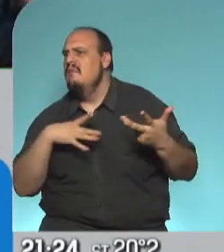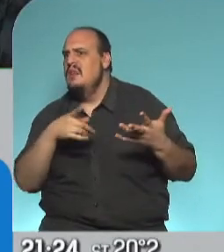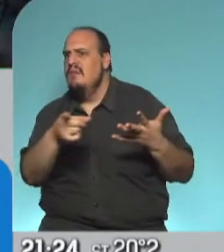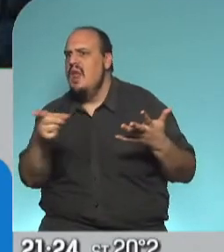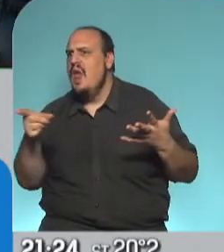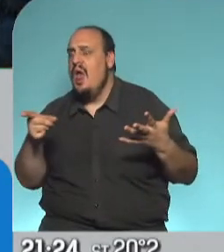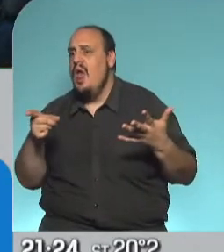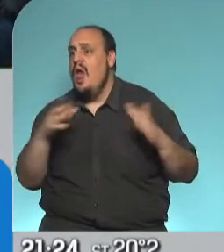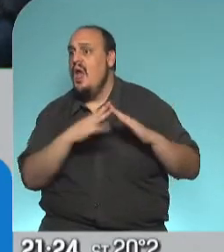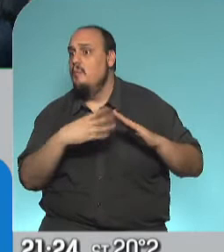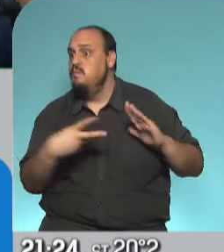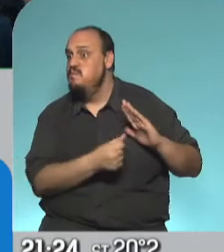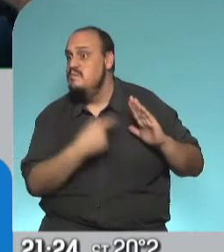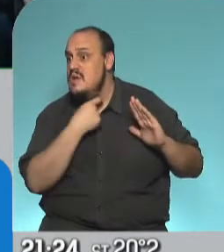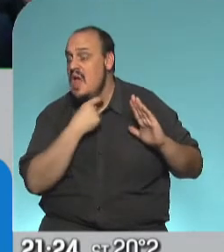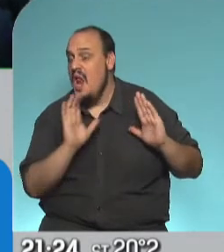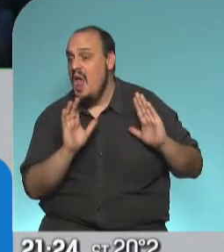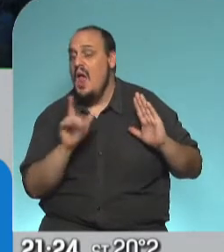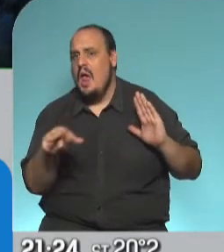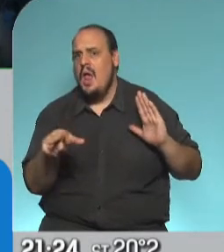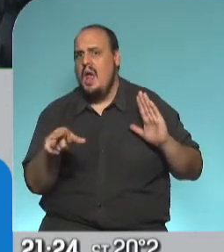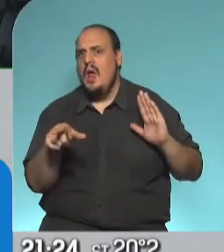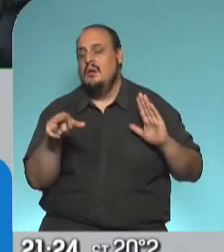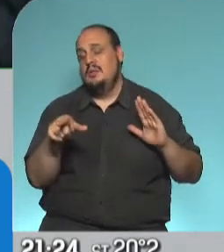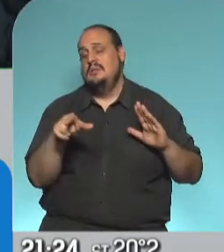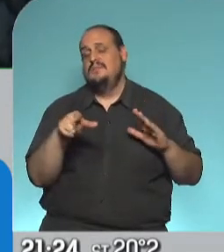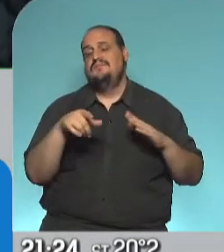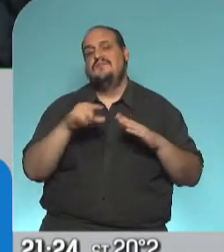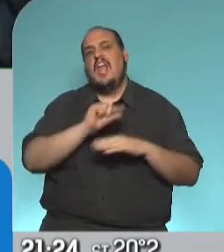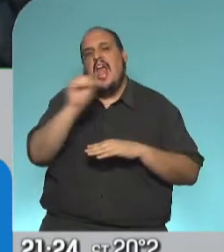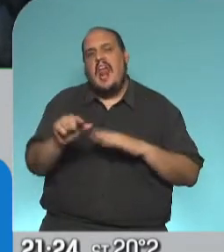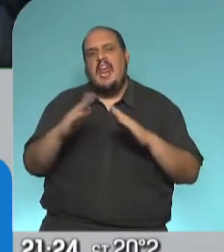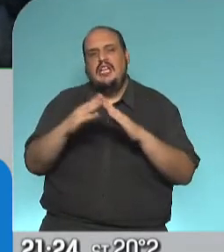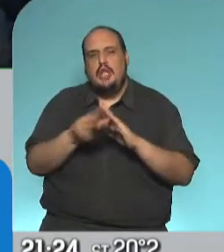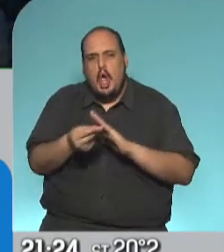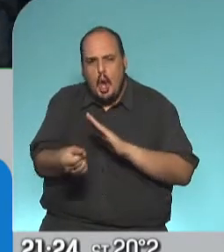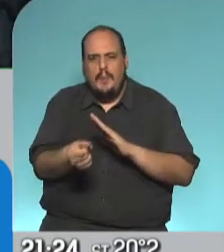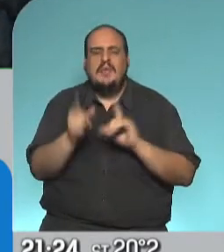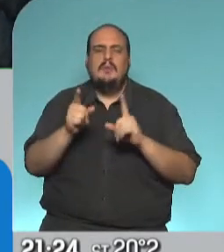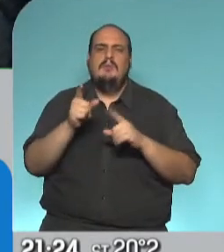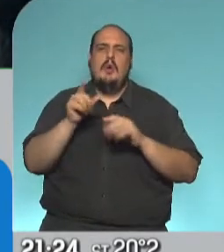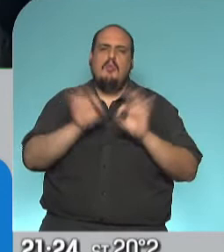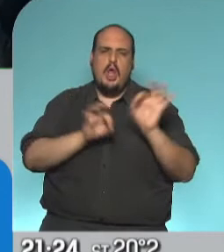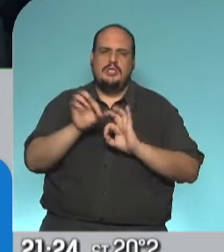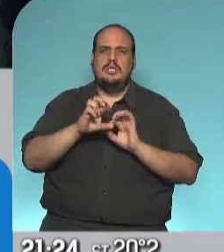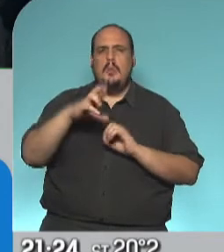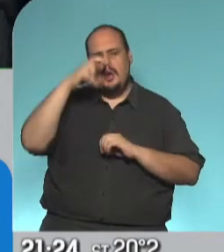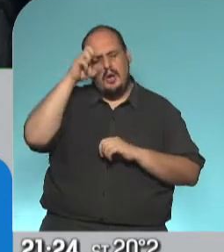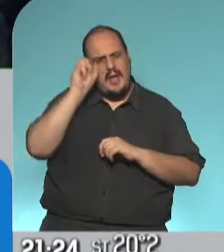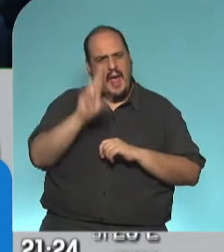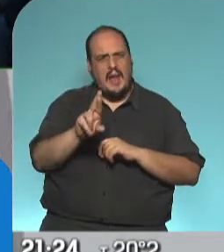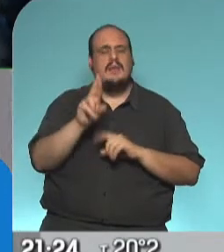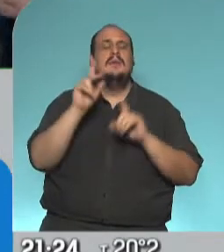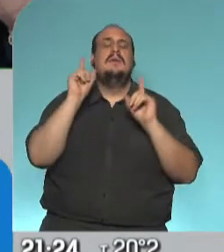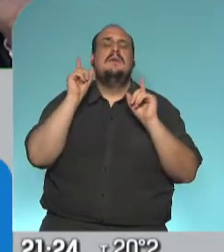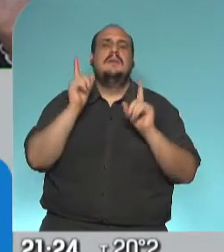que quieren acceder a una vivienda en propiedad, y la verdad que el crédito hipotecario desde Procrear y digamos de alguna manera